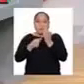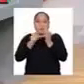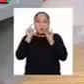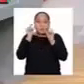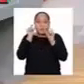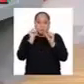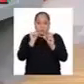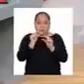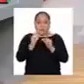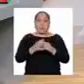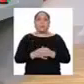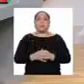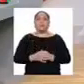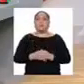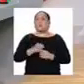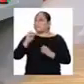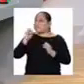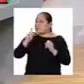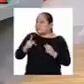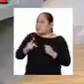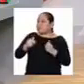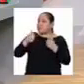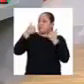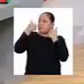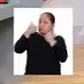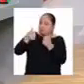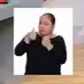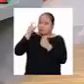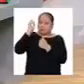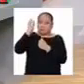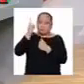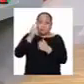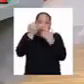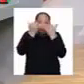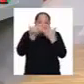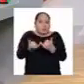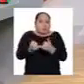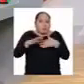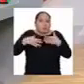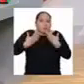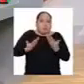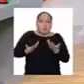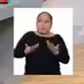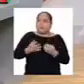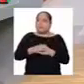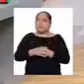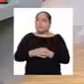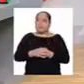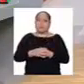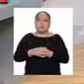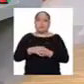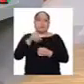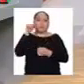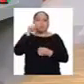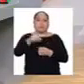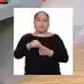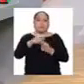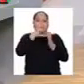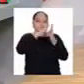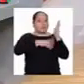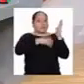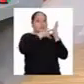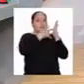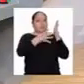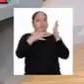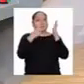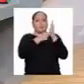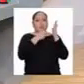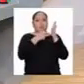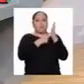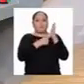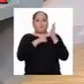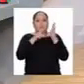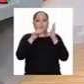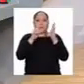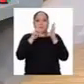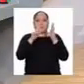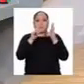Claro. Bueno, profesora. Entonces, ahora podemos hacer la tabla de frecuencia sobre la